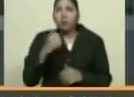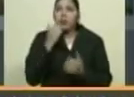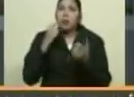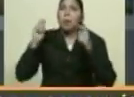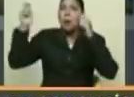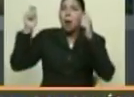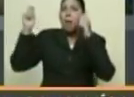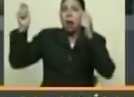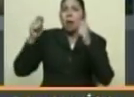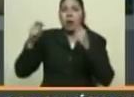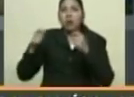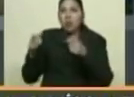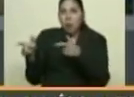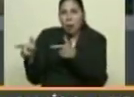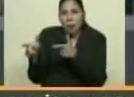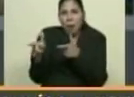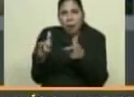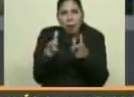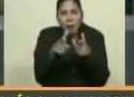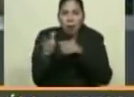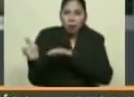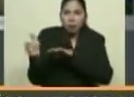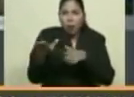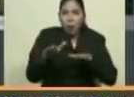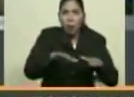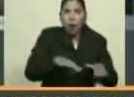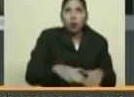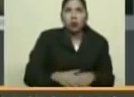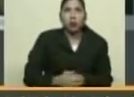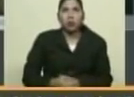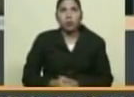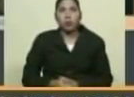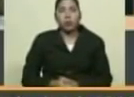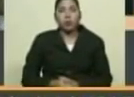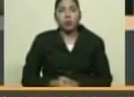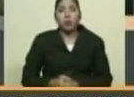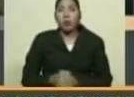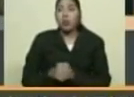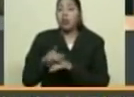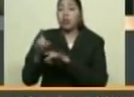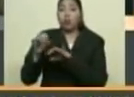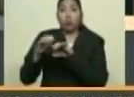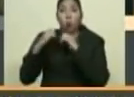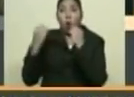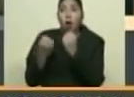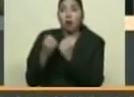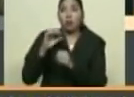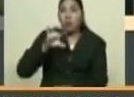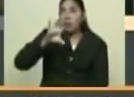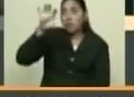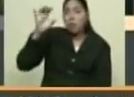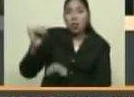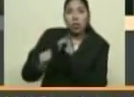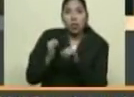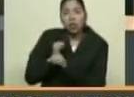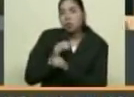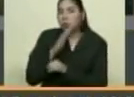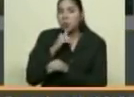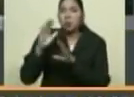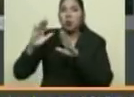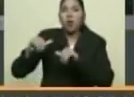Para ese momento la OEA no existía, pareciera. ni nadie se manifestó a favor del